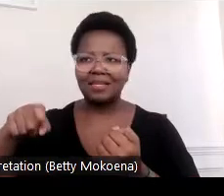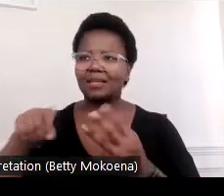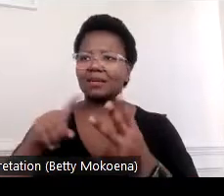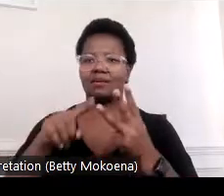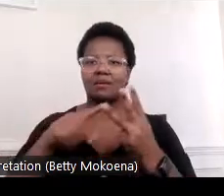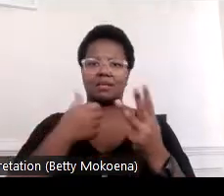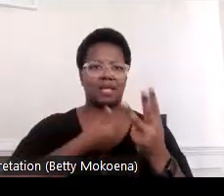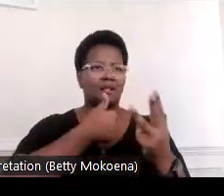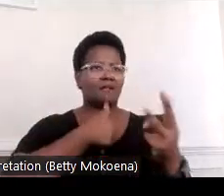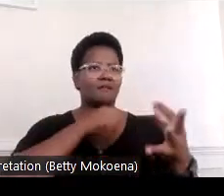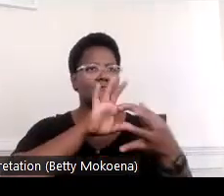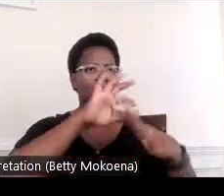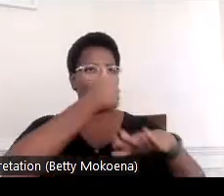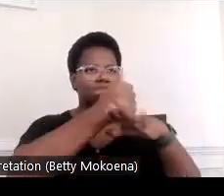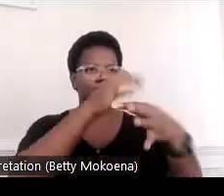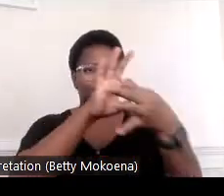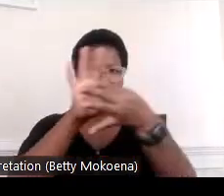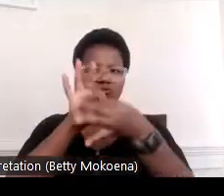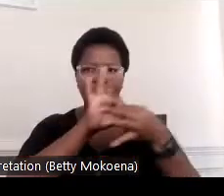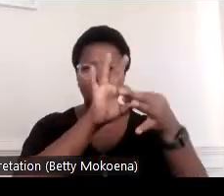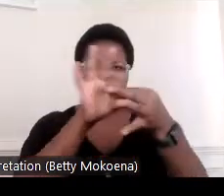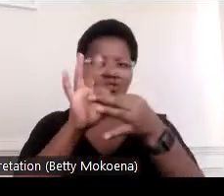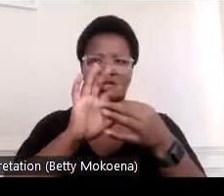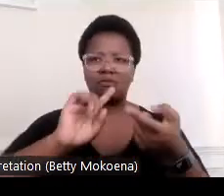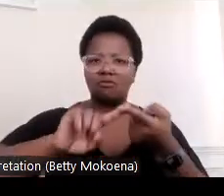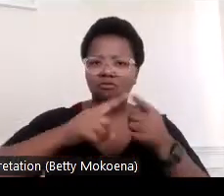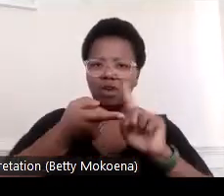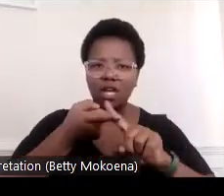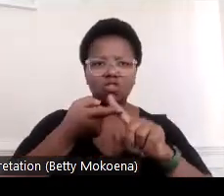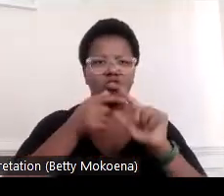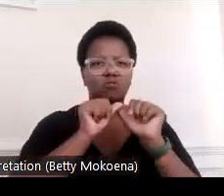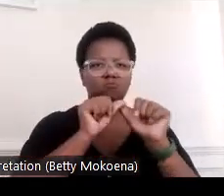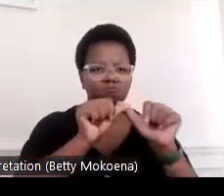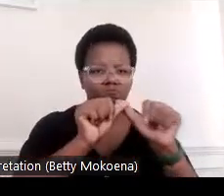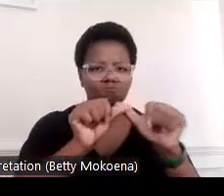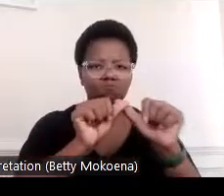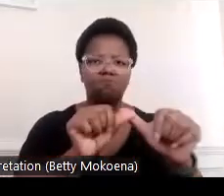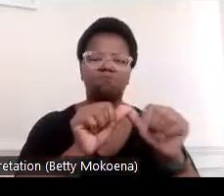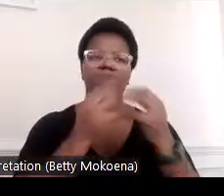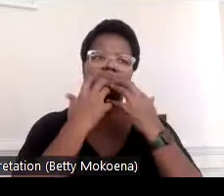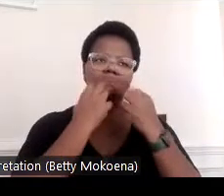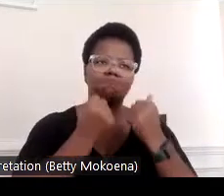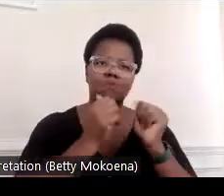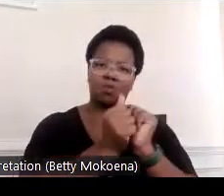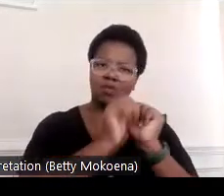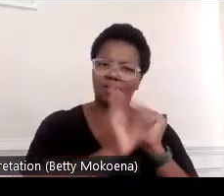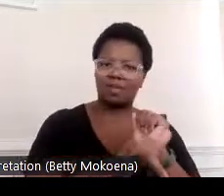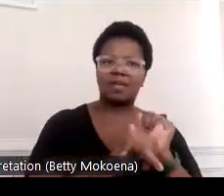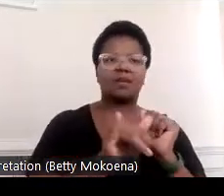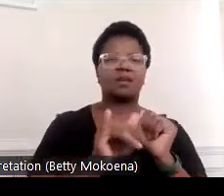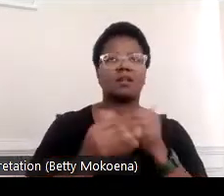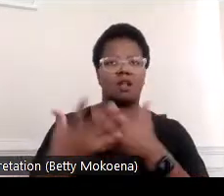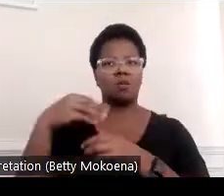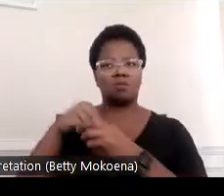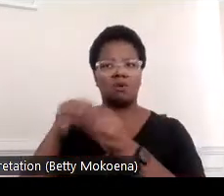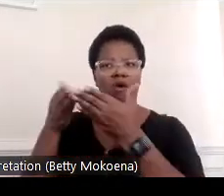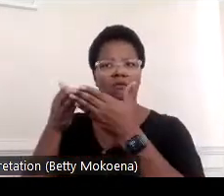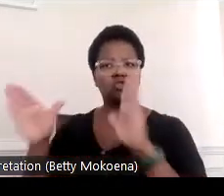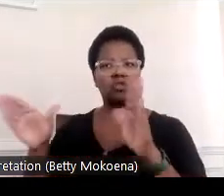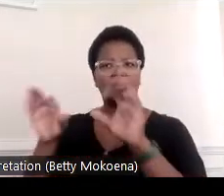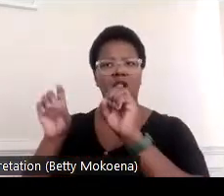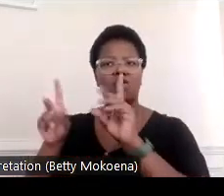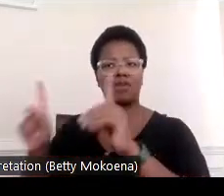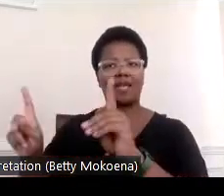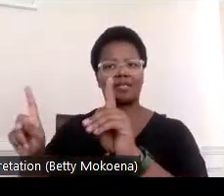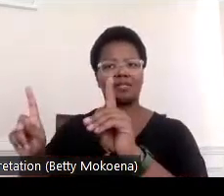y también derecho a tener relaciones que realmente vayan a ayudarlos a crecer amistades ser parte de